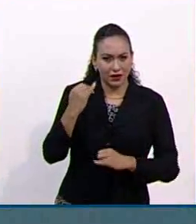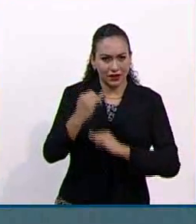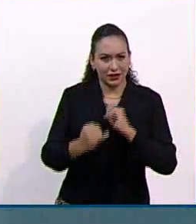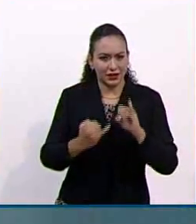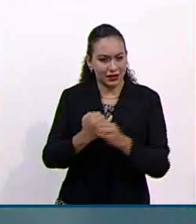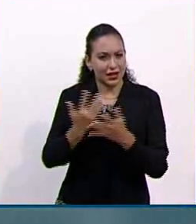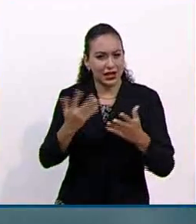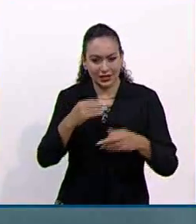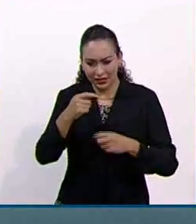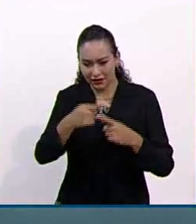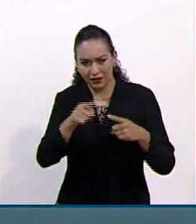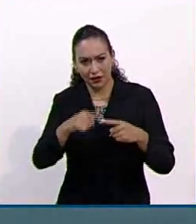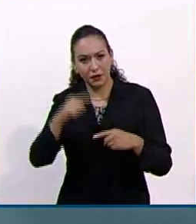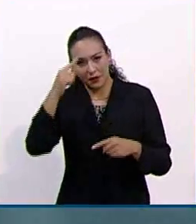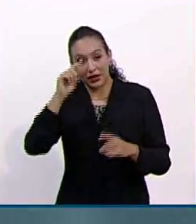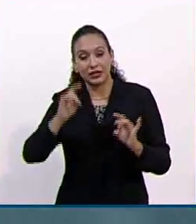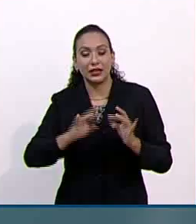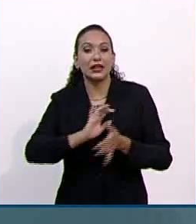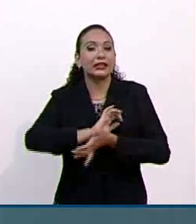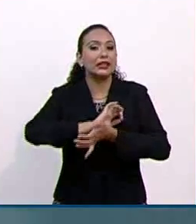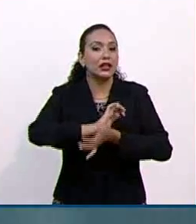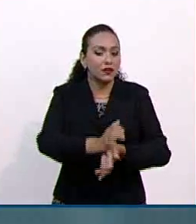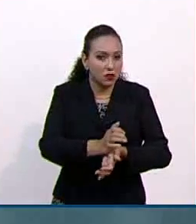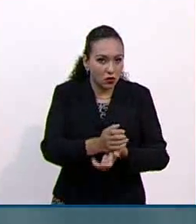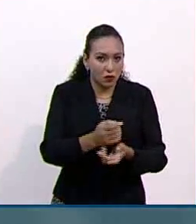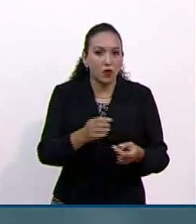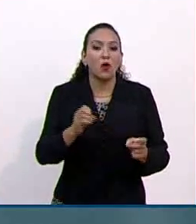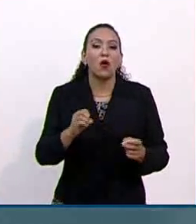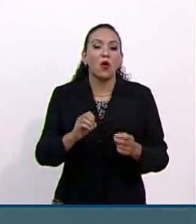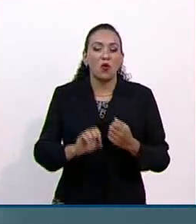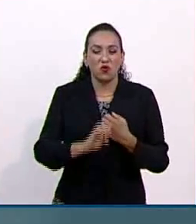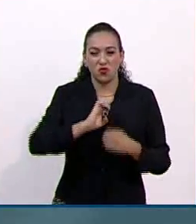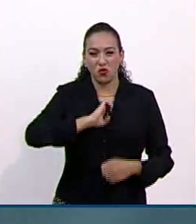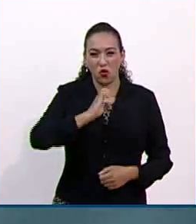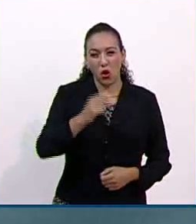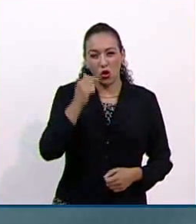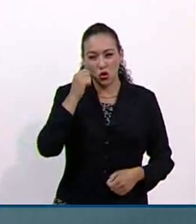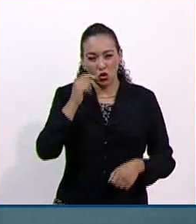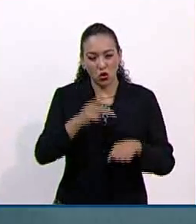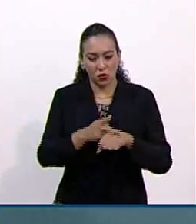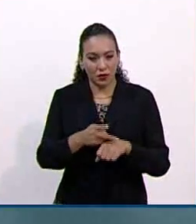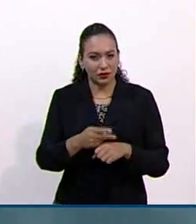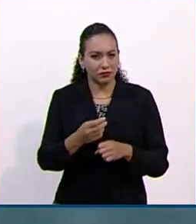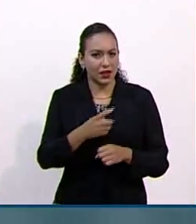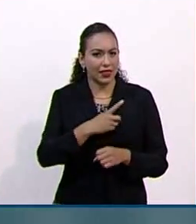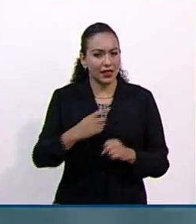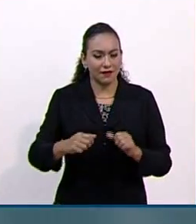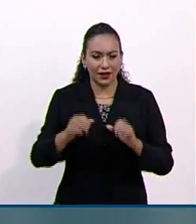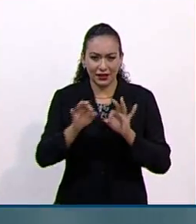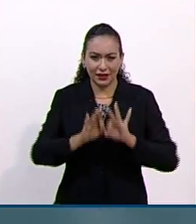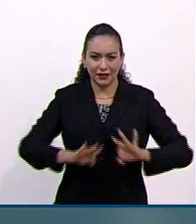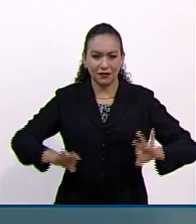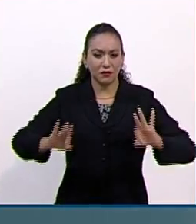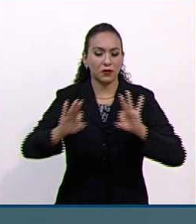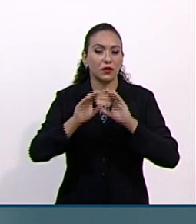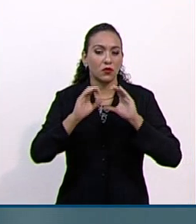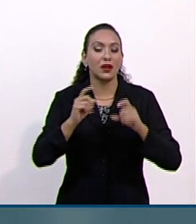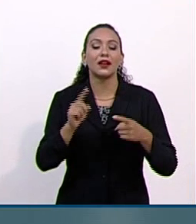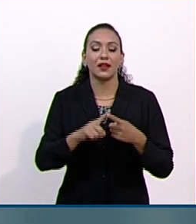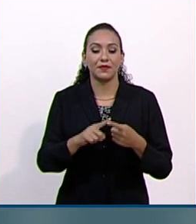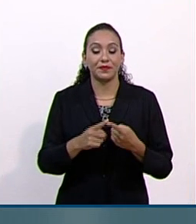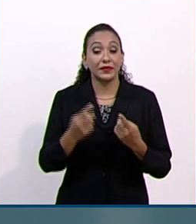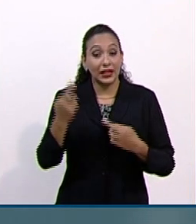todas las formas de discriminación racial. Entre sus funciones están recibir informes periódicos de los estados y